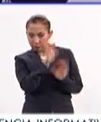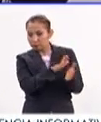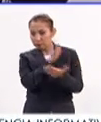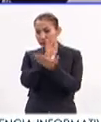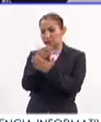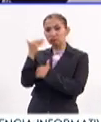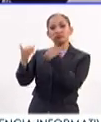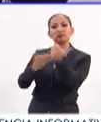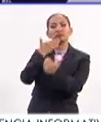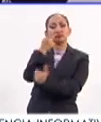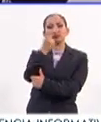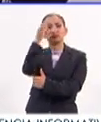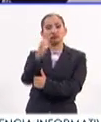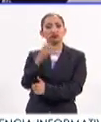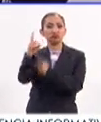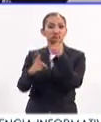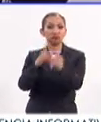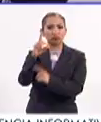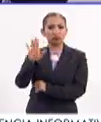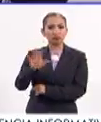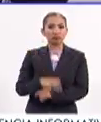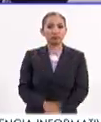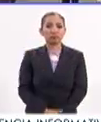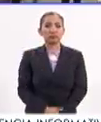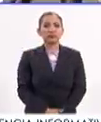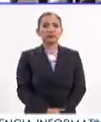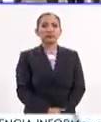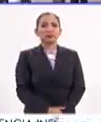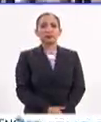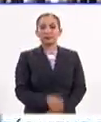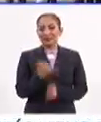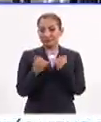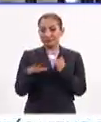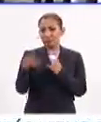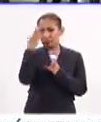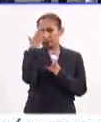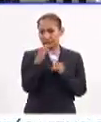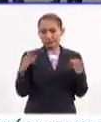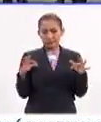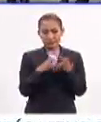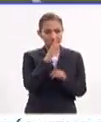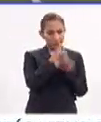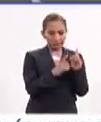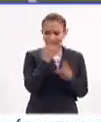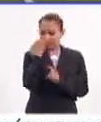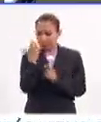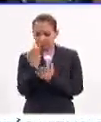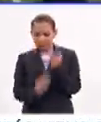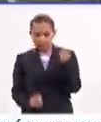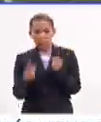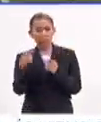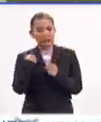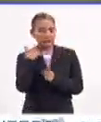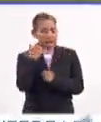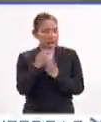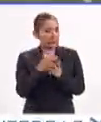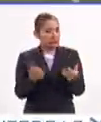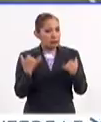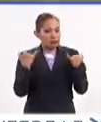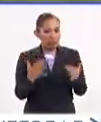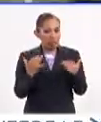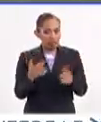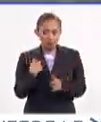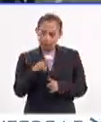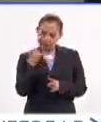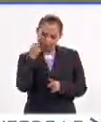pues van a desarrollarse al 100% en la parte deportiva. Los jugadores saben que la combinación de deporte y escuela requiere grandes esfuerzos y